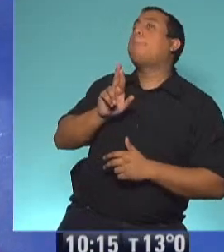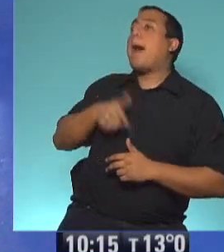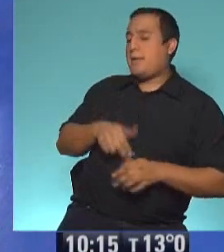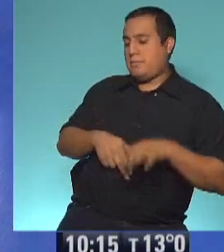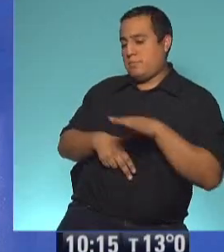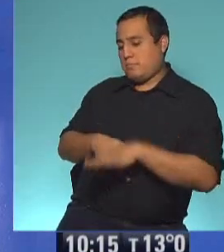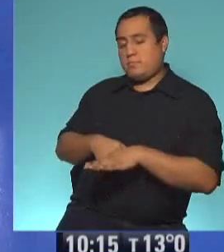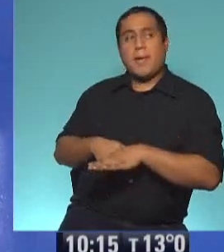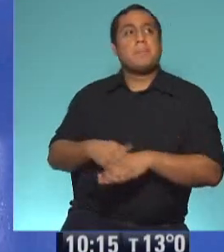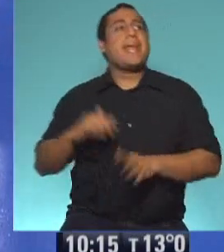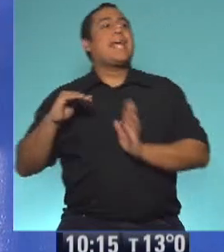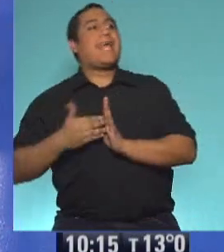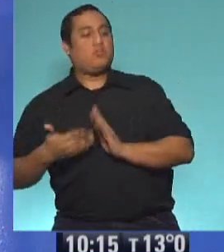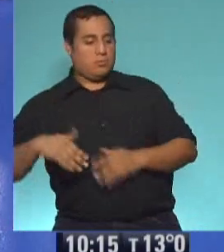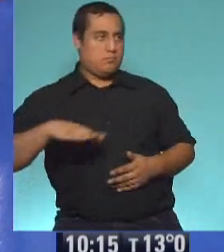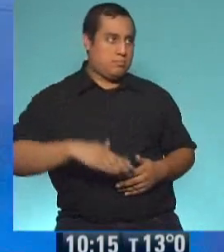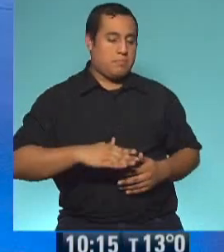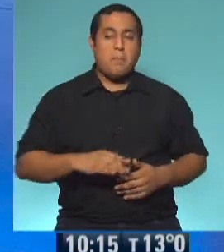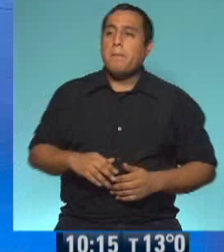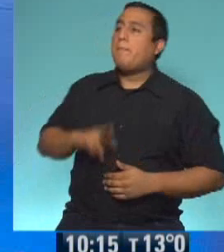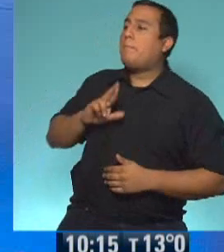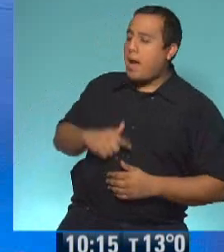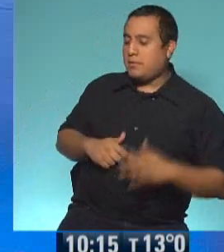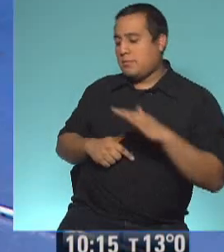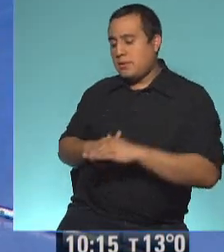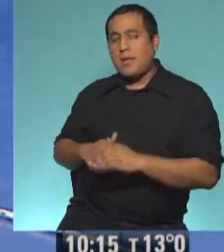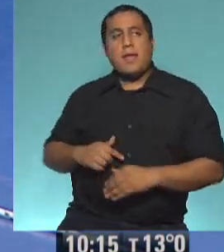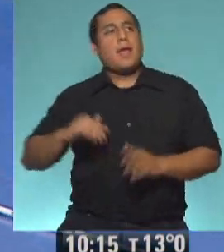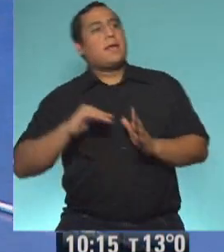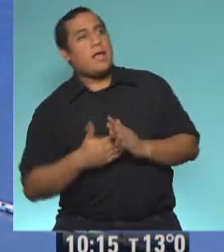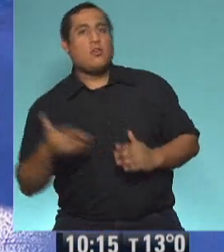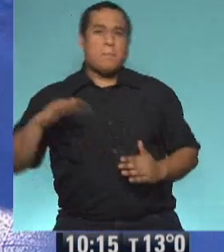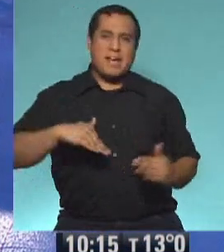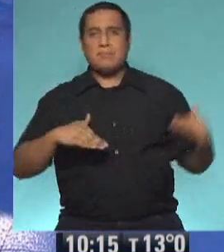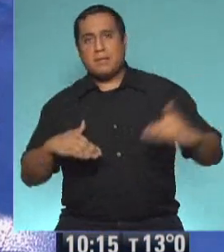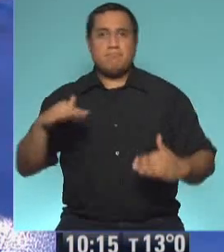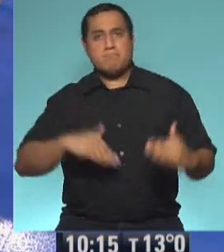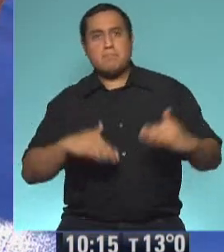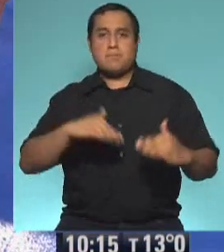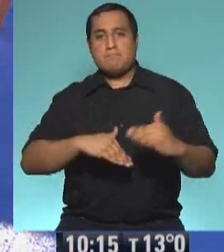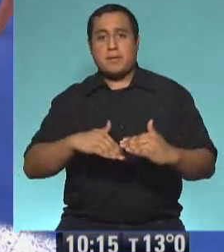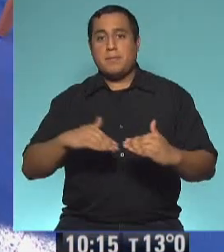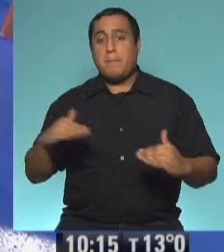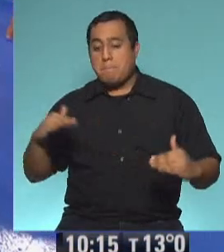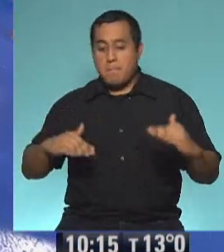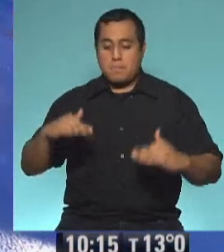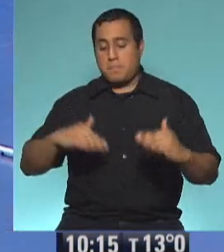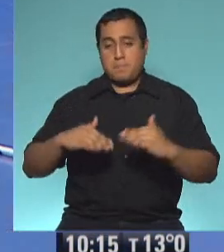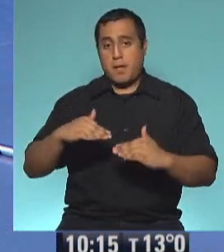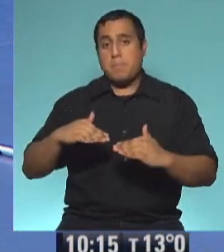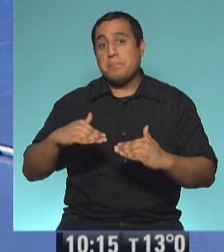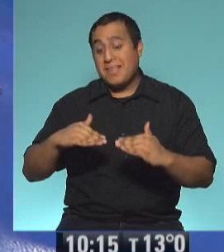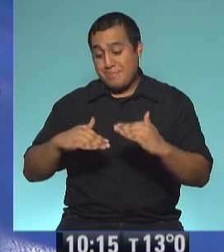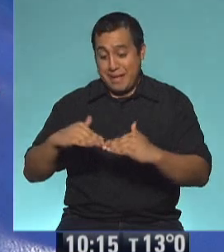Claro. Sí, lo voy a explicar en el momento. Ahí está. Pan. ¿Sos vos? Pan. Queso. Queso. Pan. Cuando llegan al extremo, el primero